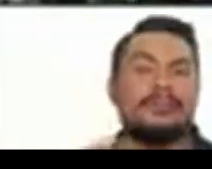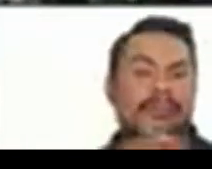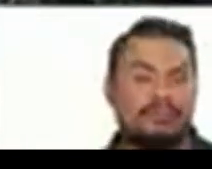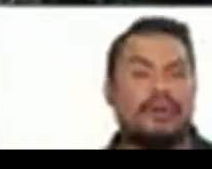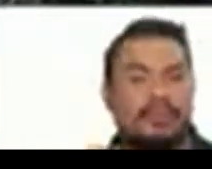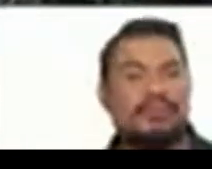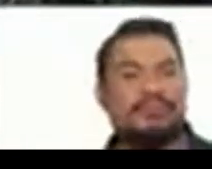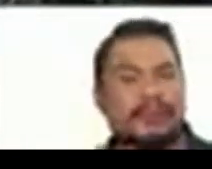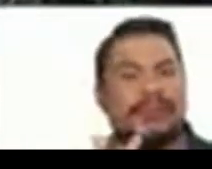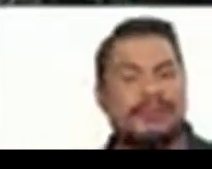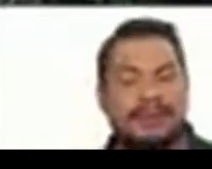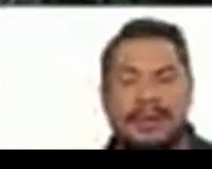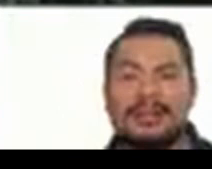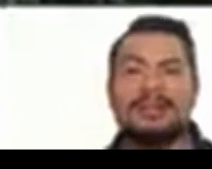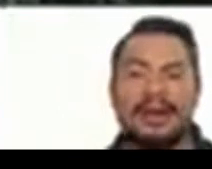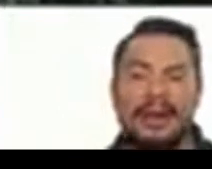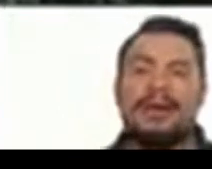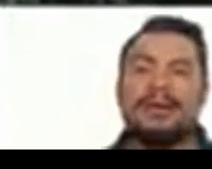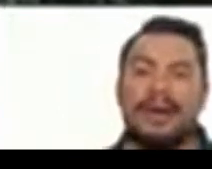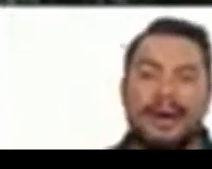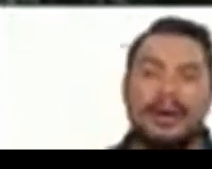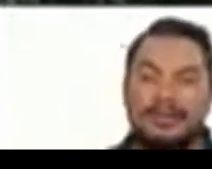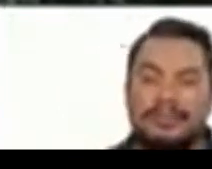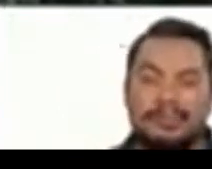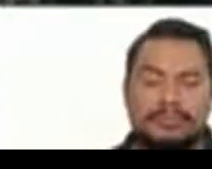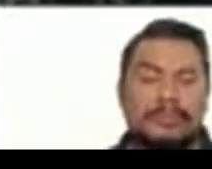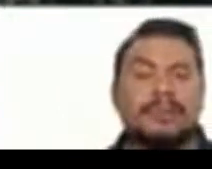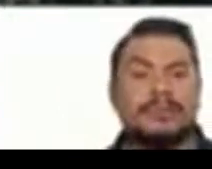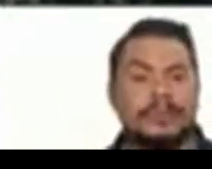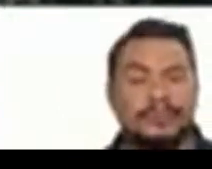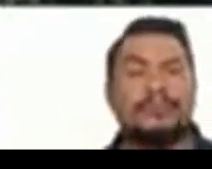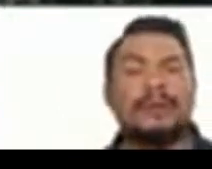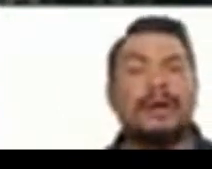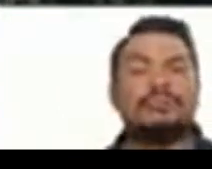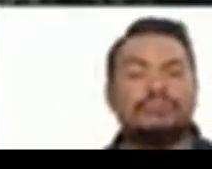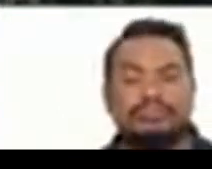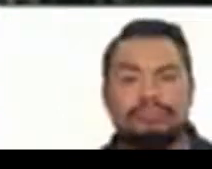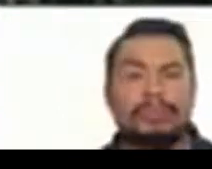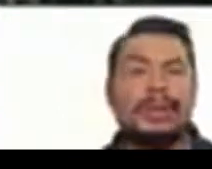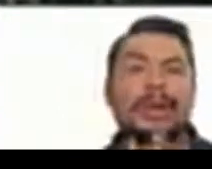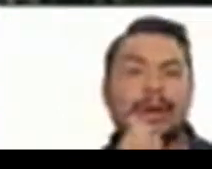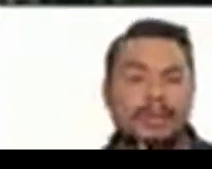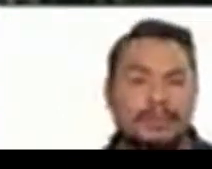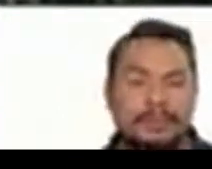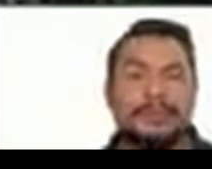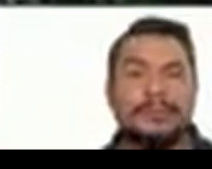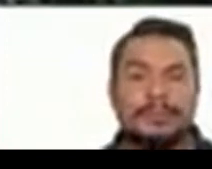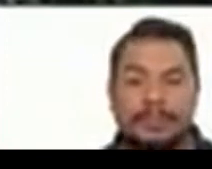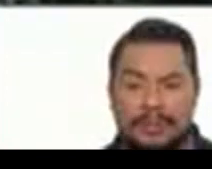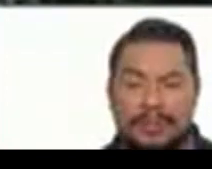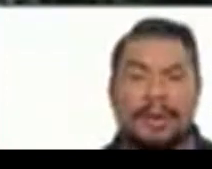las oportunidades que genera la vecindad, la complementariedad de nuestras economías, los